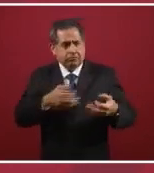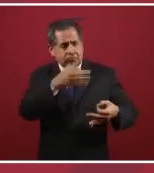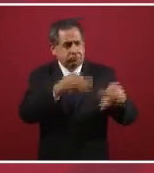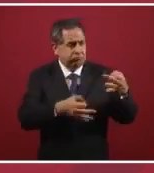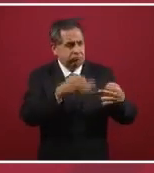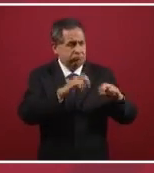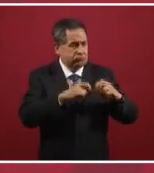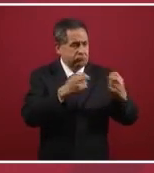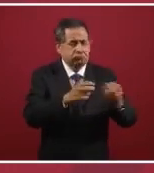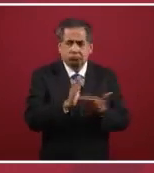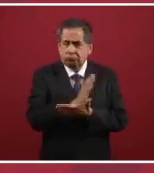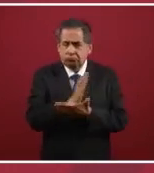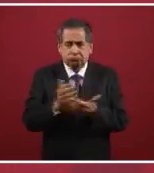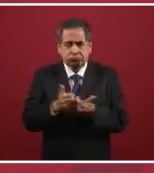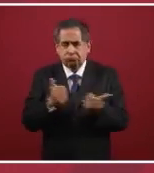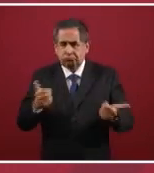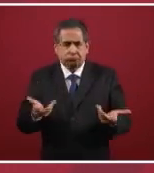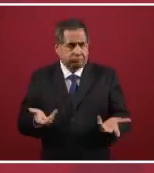es autónomo.